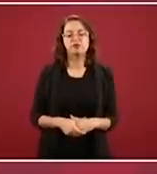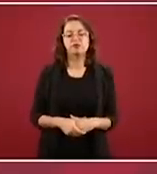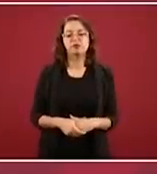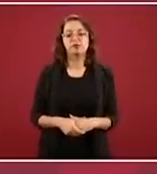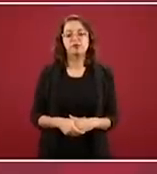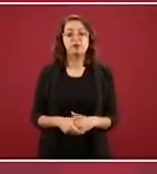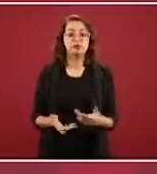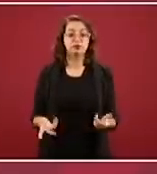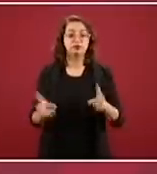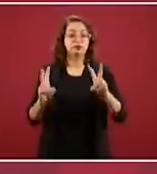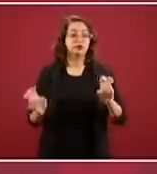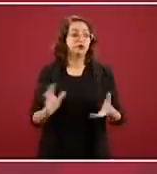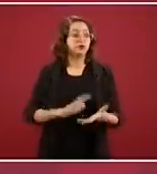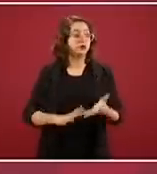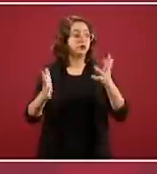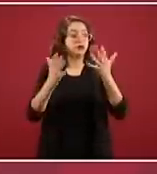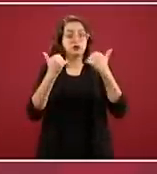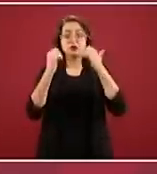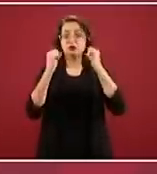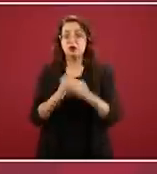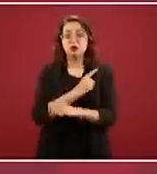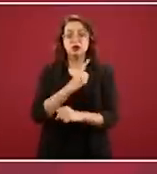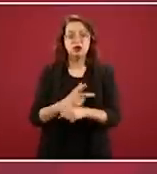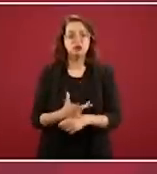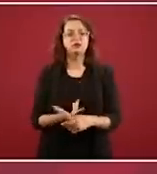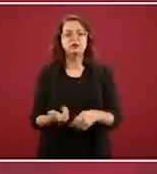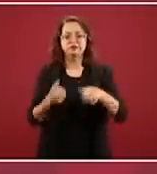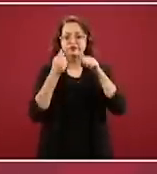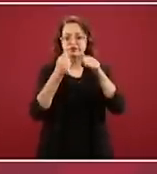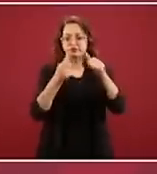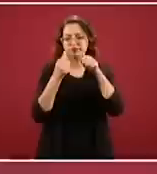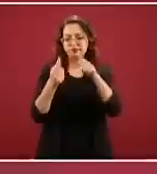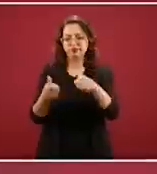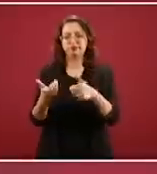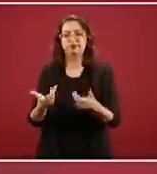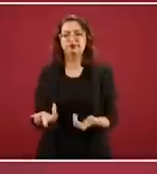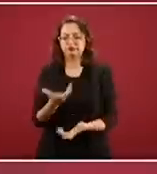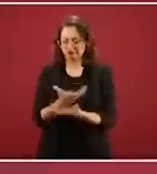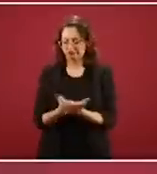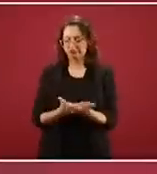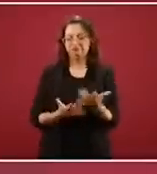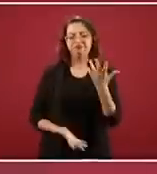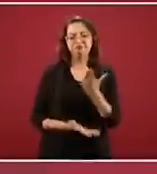del tema de la inseguridad y llevamos a cabo acciones